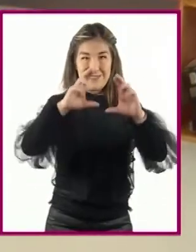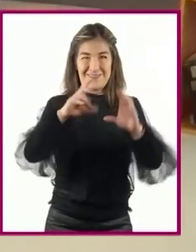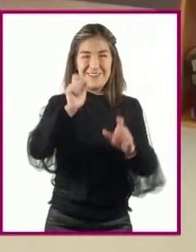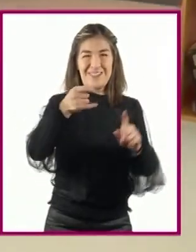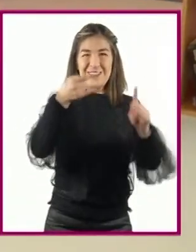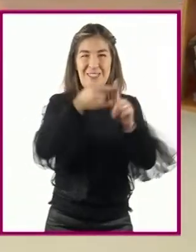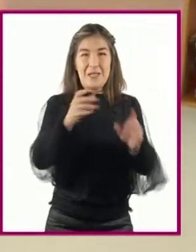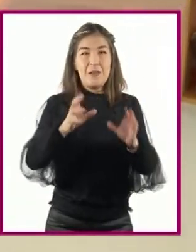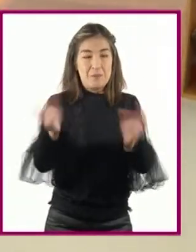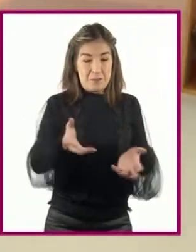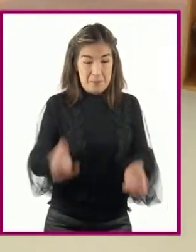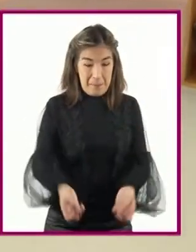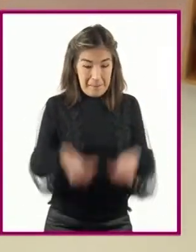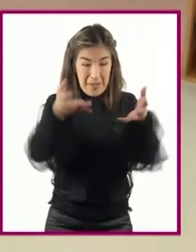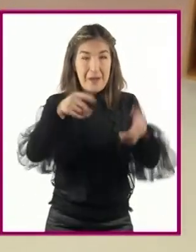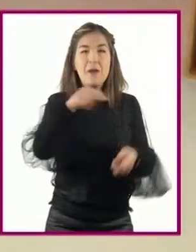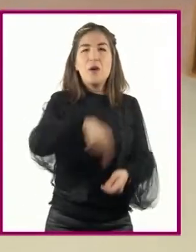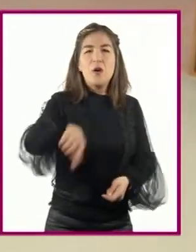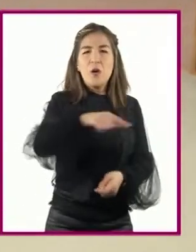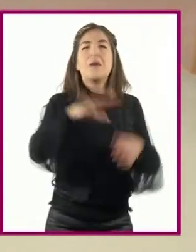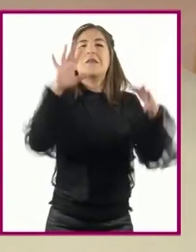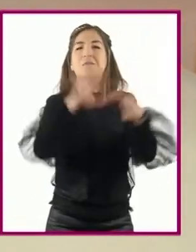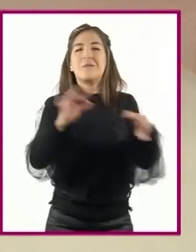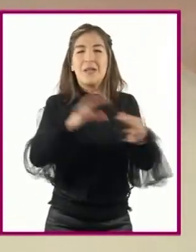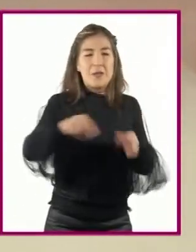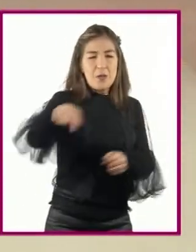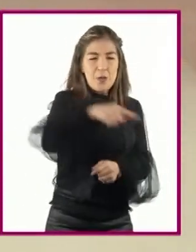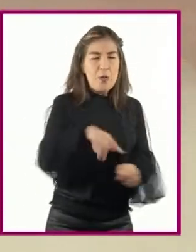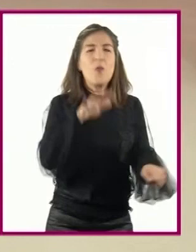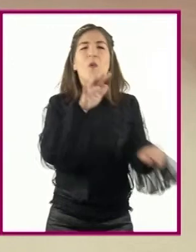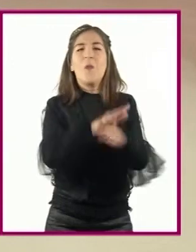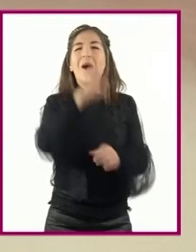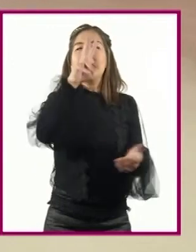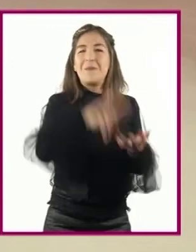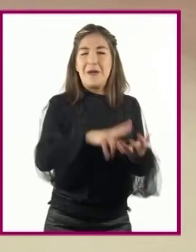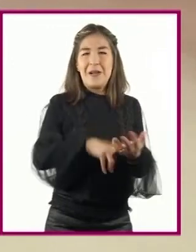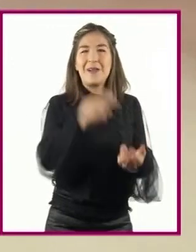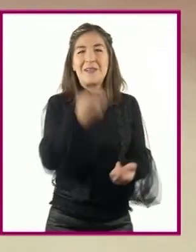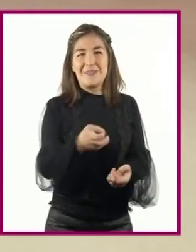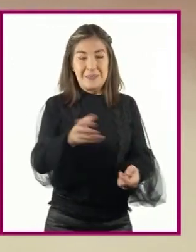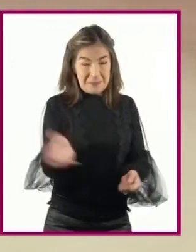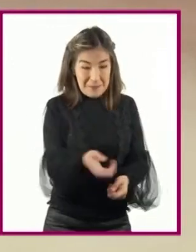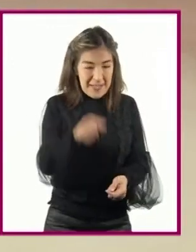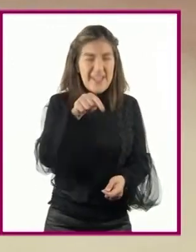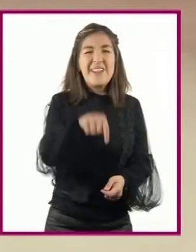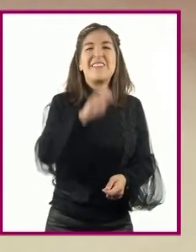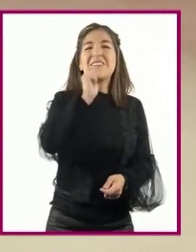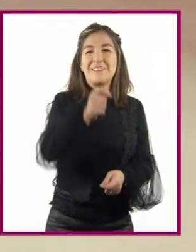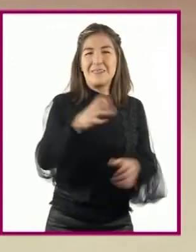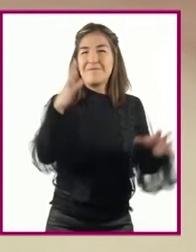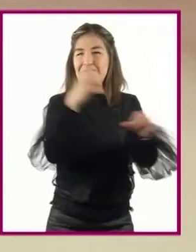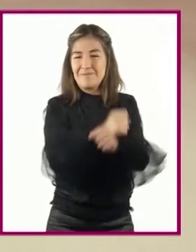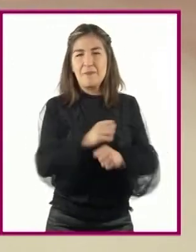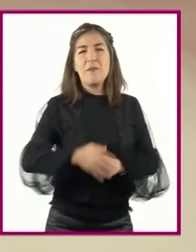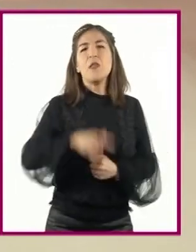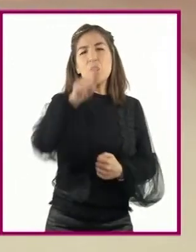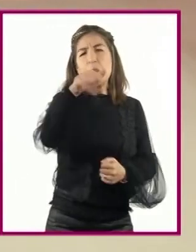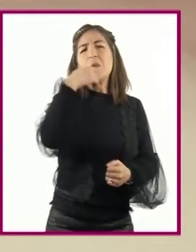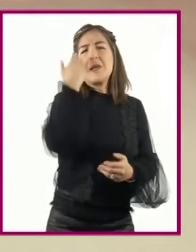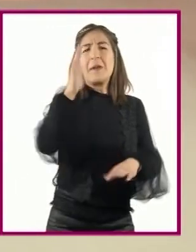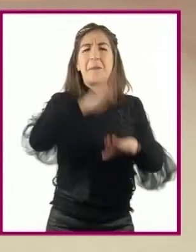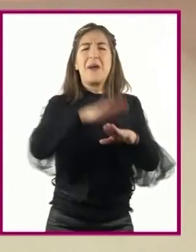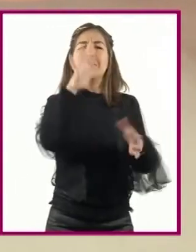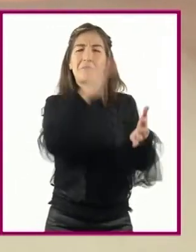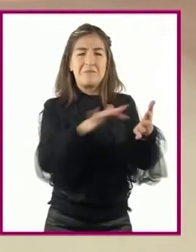dados y explicar en qué consiste cada uno de los valores que salgan en su tirada. Si desean leer más ejemplos